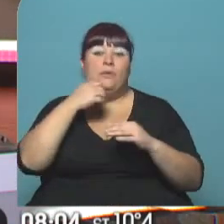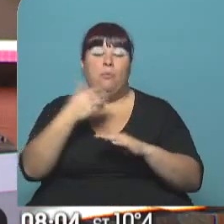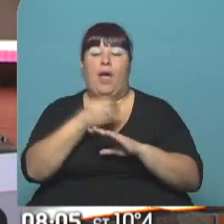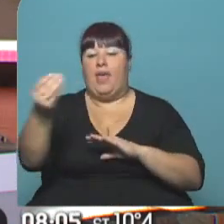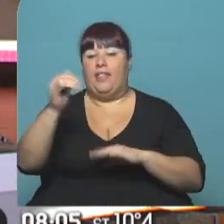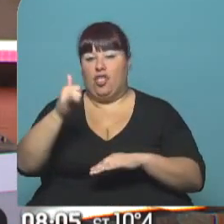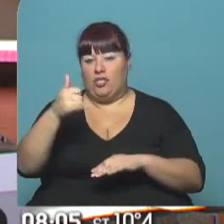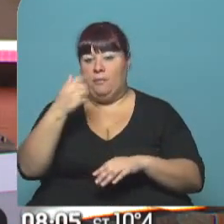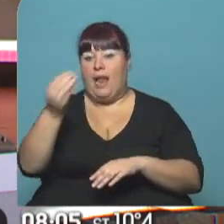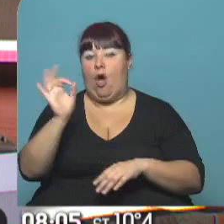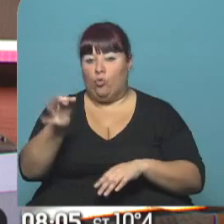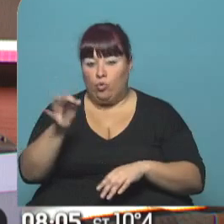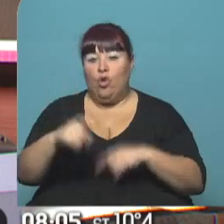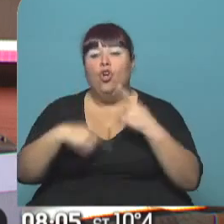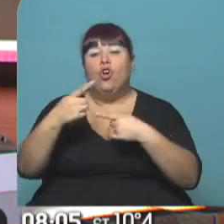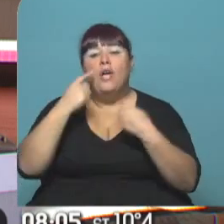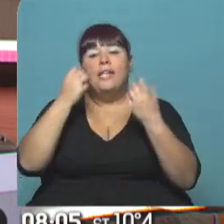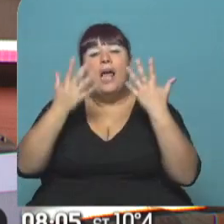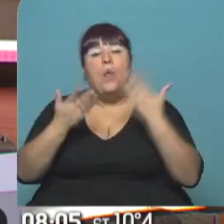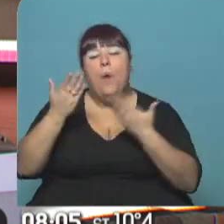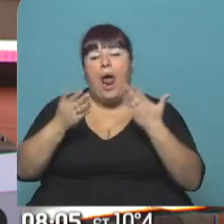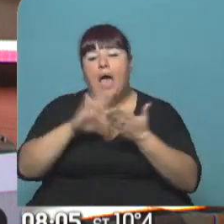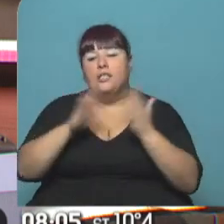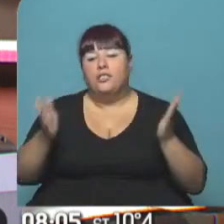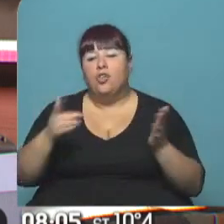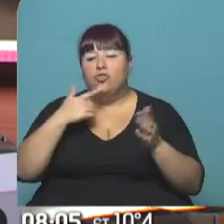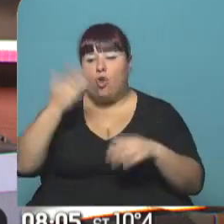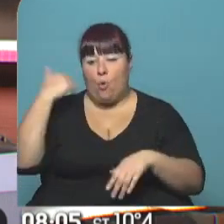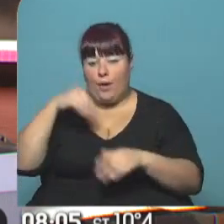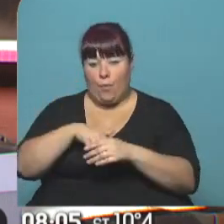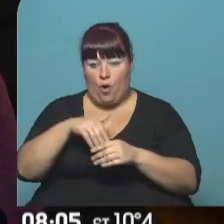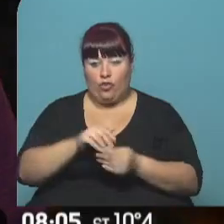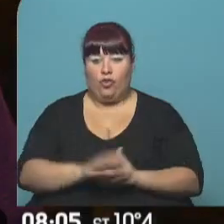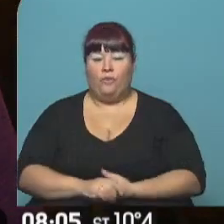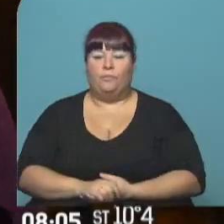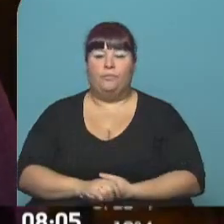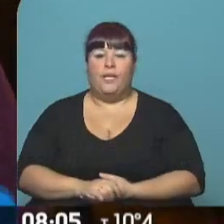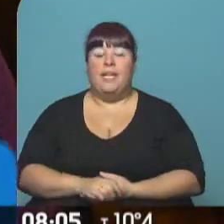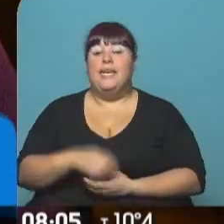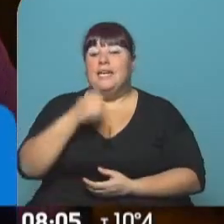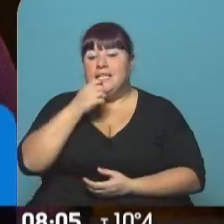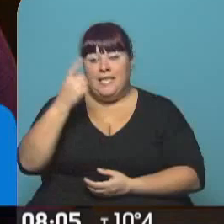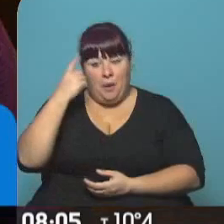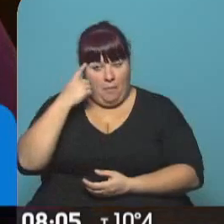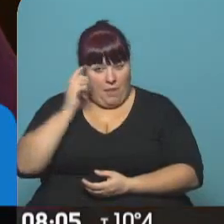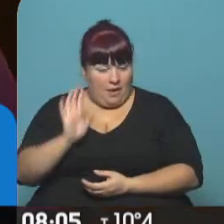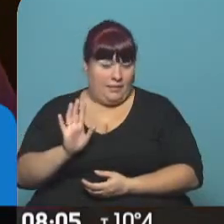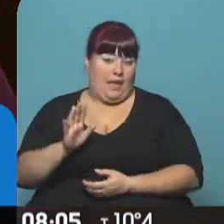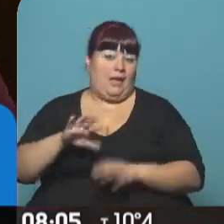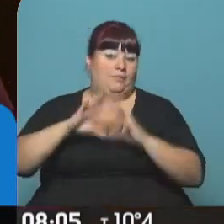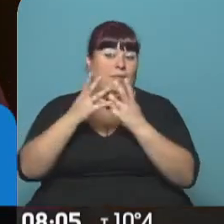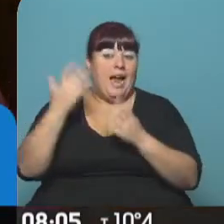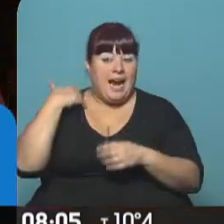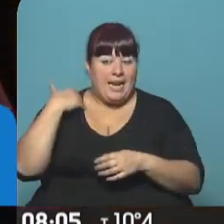pasar a octubre. Compartimos a continuación el balance que se hace de esta jornada de elecciones. Si tenemos en cuenta que en